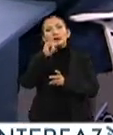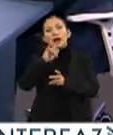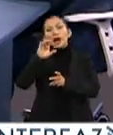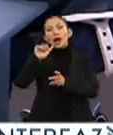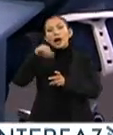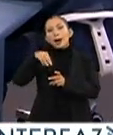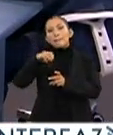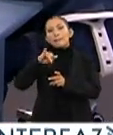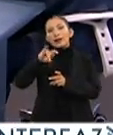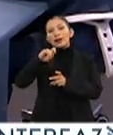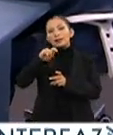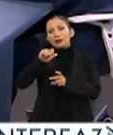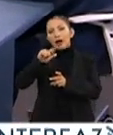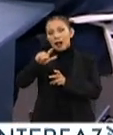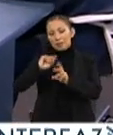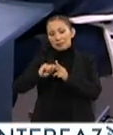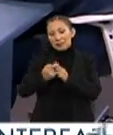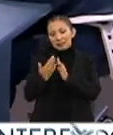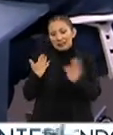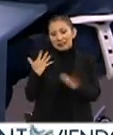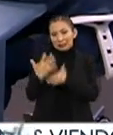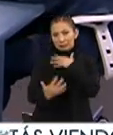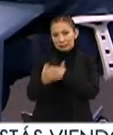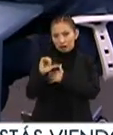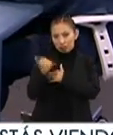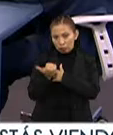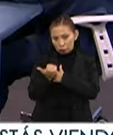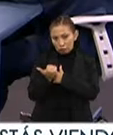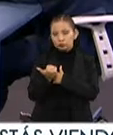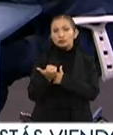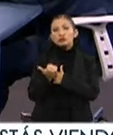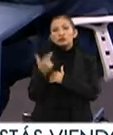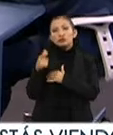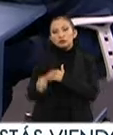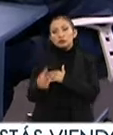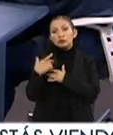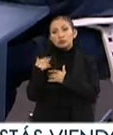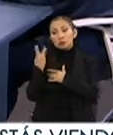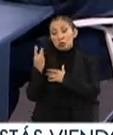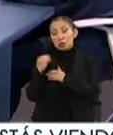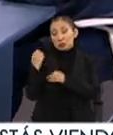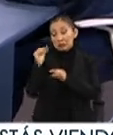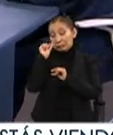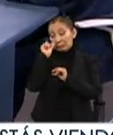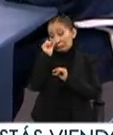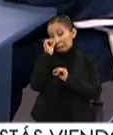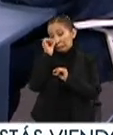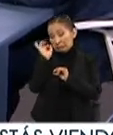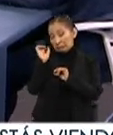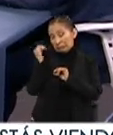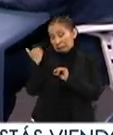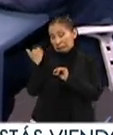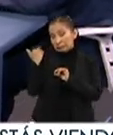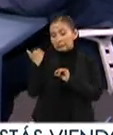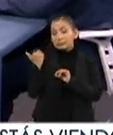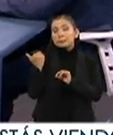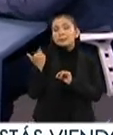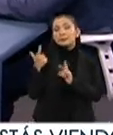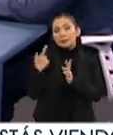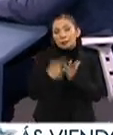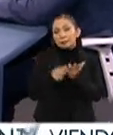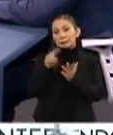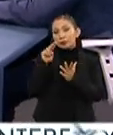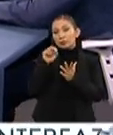que se acaba de abrir ya el pasado 15 de agosto, bueno, hace unos días apenas, sí. En